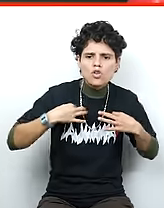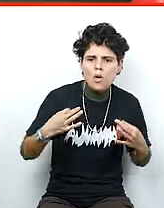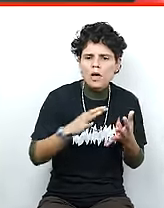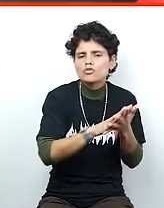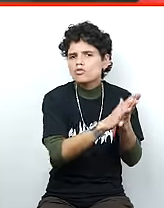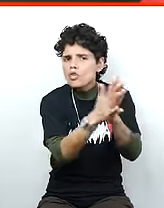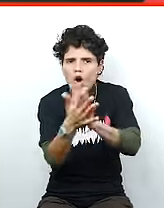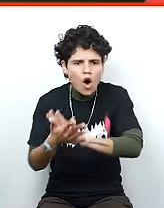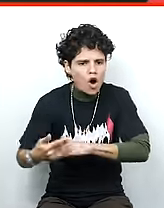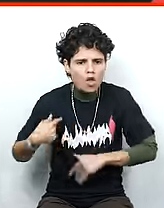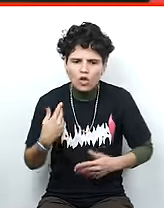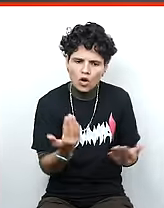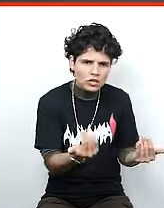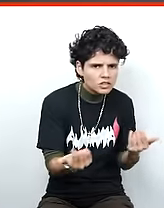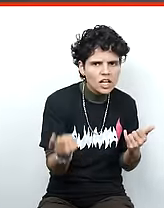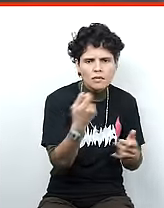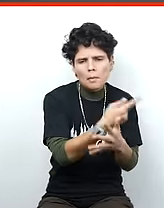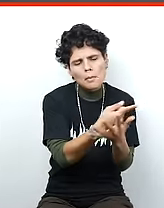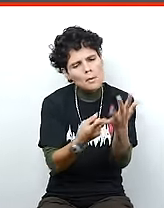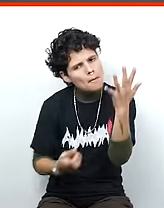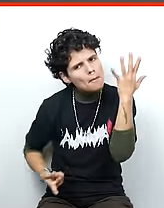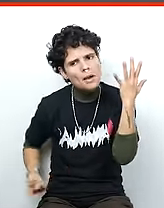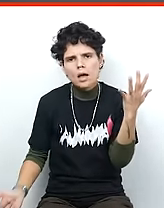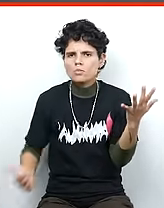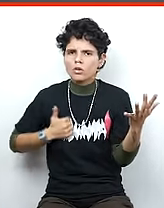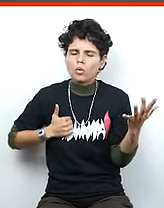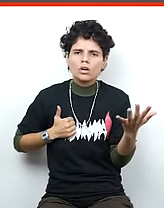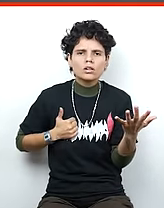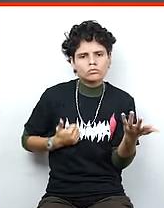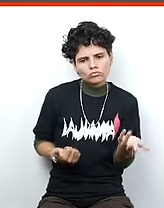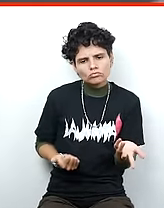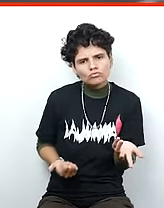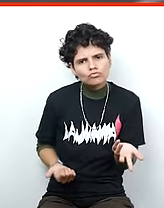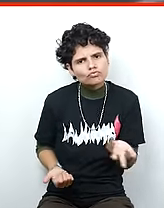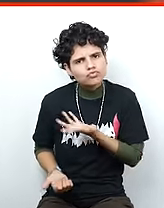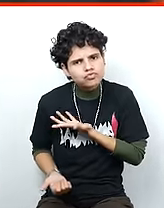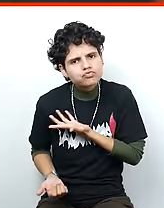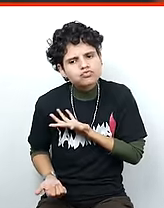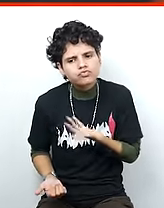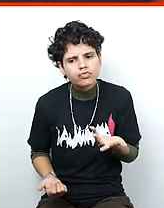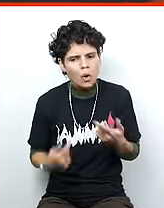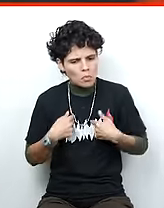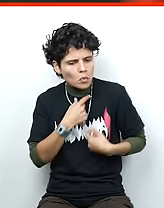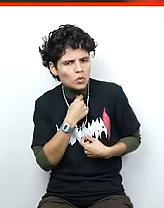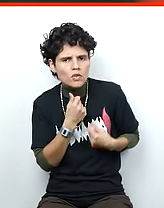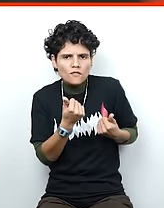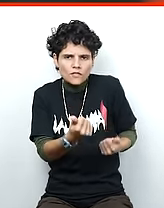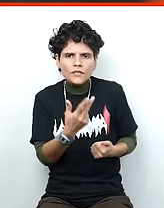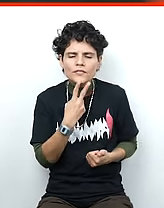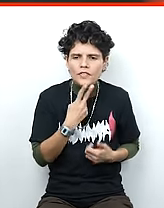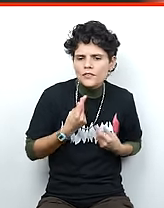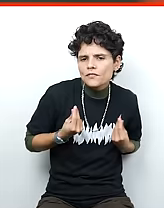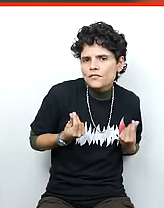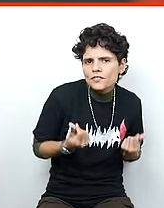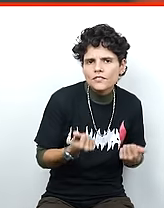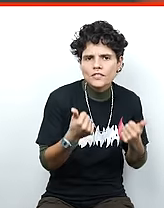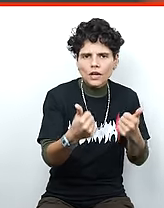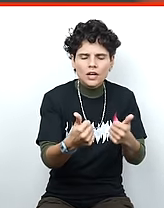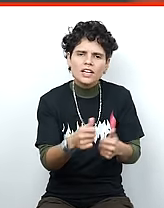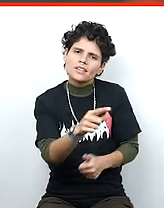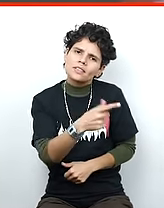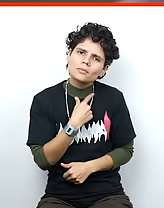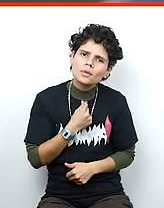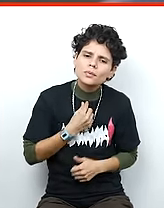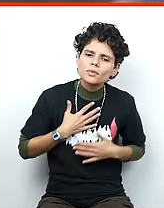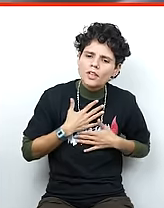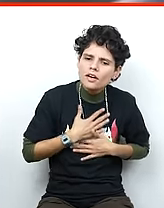ropa. Gastaba todo lo necesario. Todo lo que necesitaba para vivir, pues me entendí. Y aparte que igual no me gustaba vivir mal, igual me gustaba vivir bien. Y como que a mí